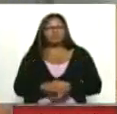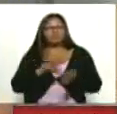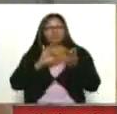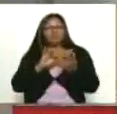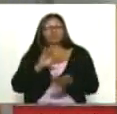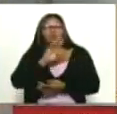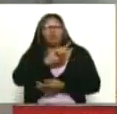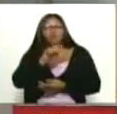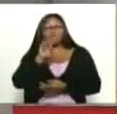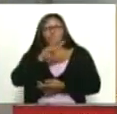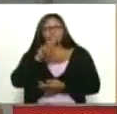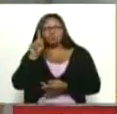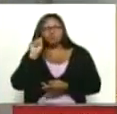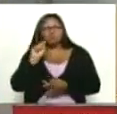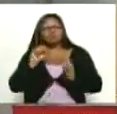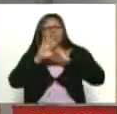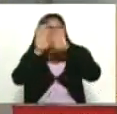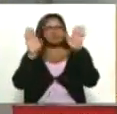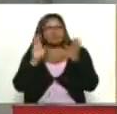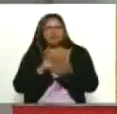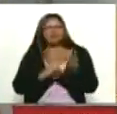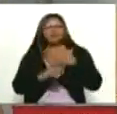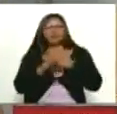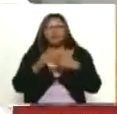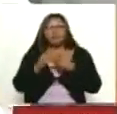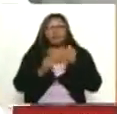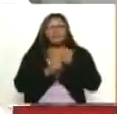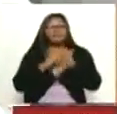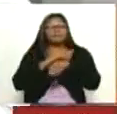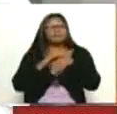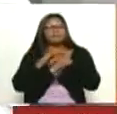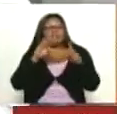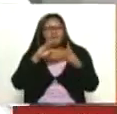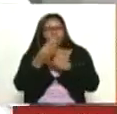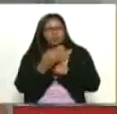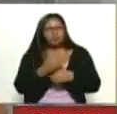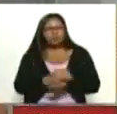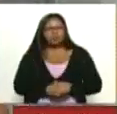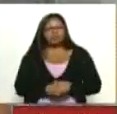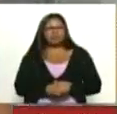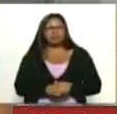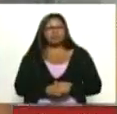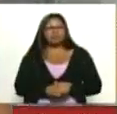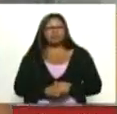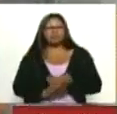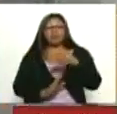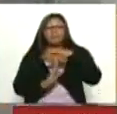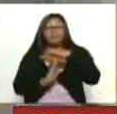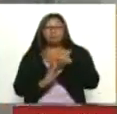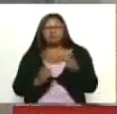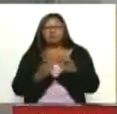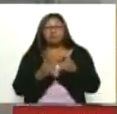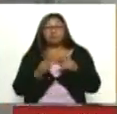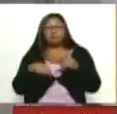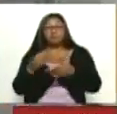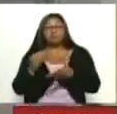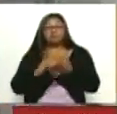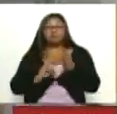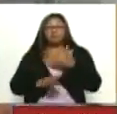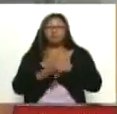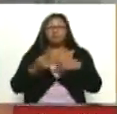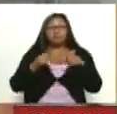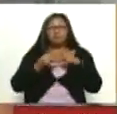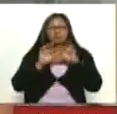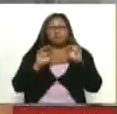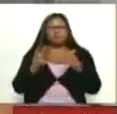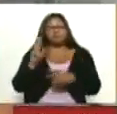11:41 minutos de la mañana. Nosotros continuamos acá con la viceministra de Cultura, Karen Millán, pero vamos a establecer una pausa, viceministra. Y a la vuelta vamos a seguir conversando de este segundo